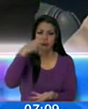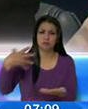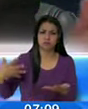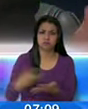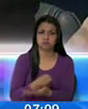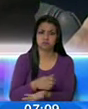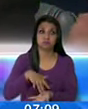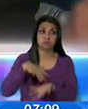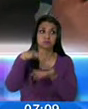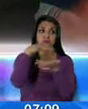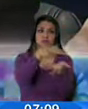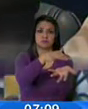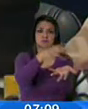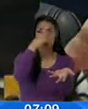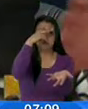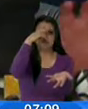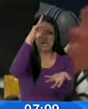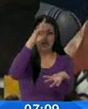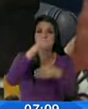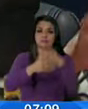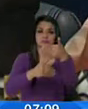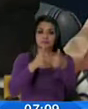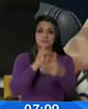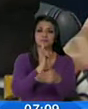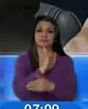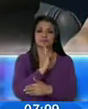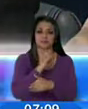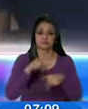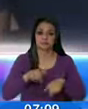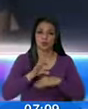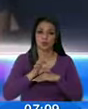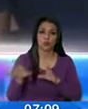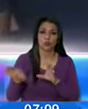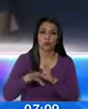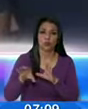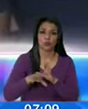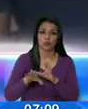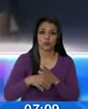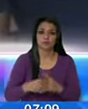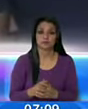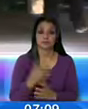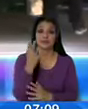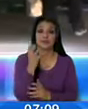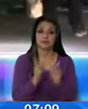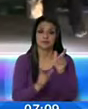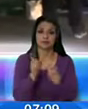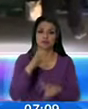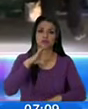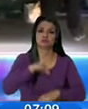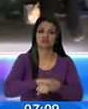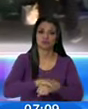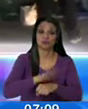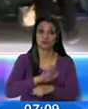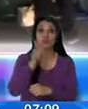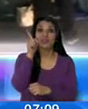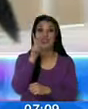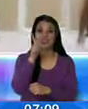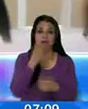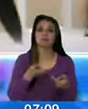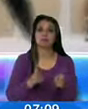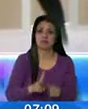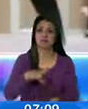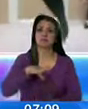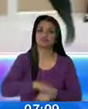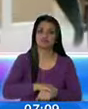México y posteriormente a Estados Unidos desde nuestro país. Hay 15 personas detenidas y entre ellas el líder de la agrupación y